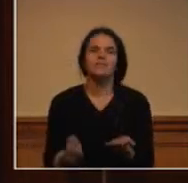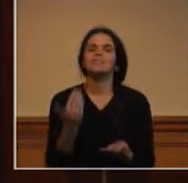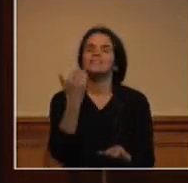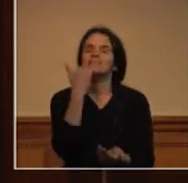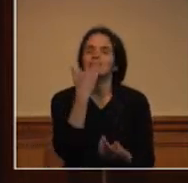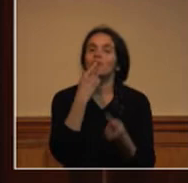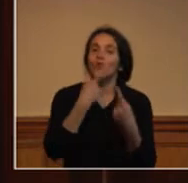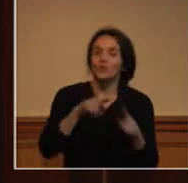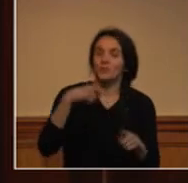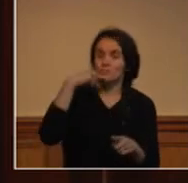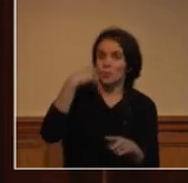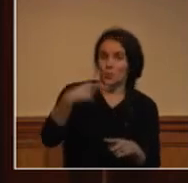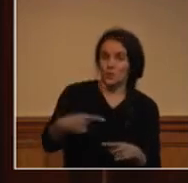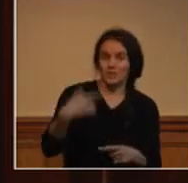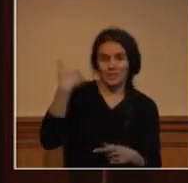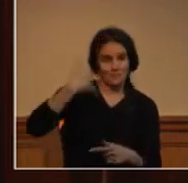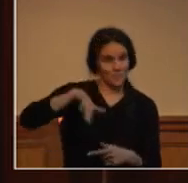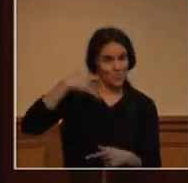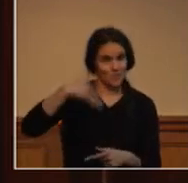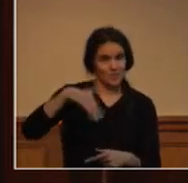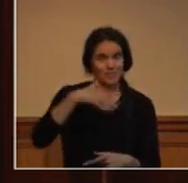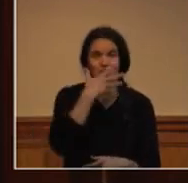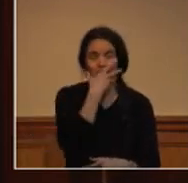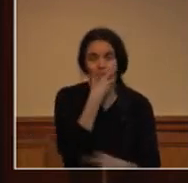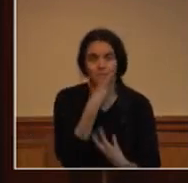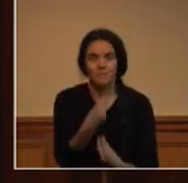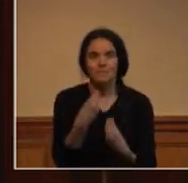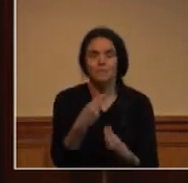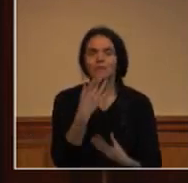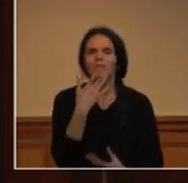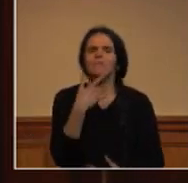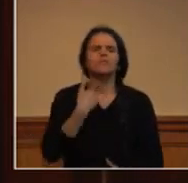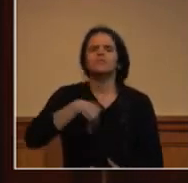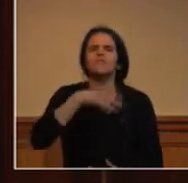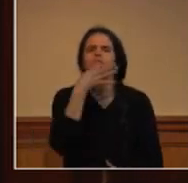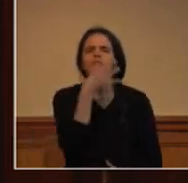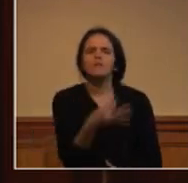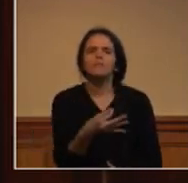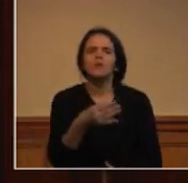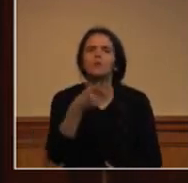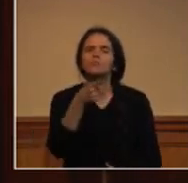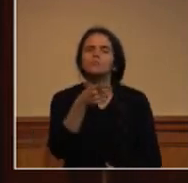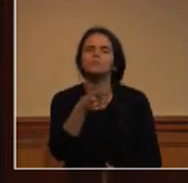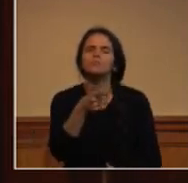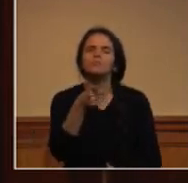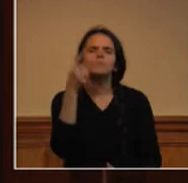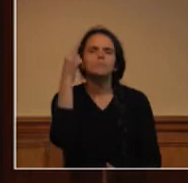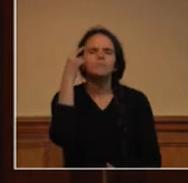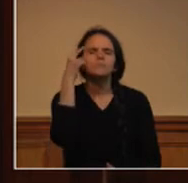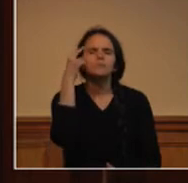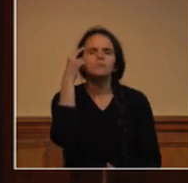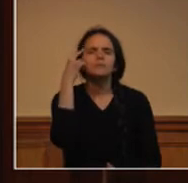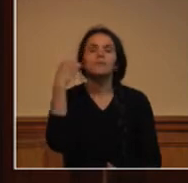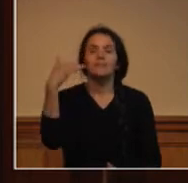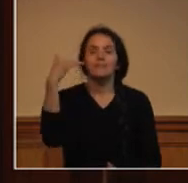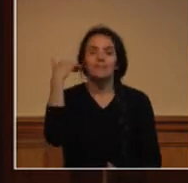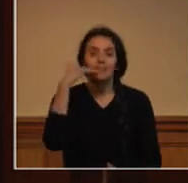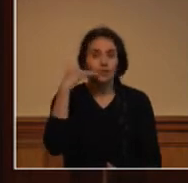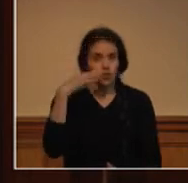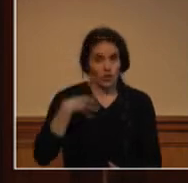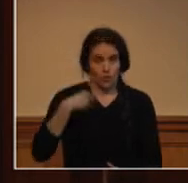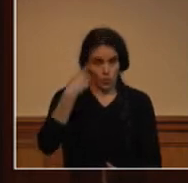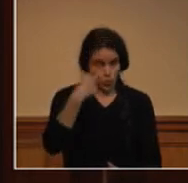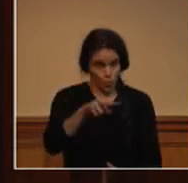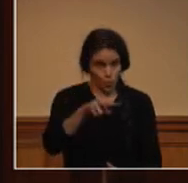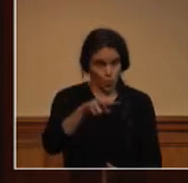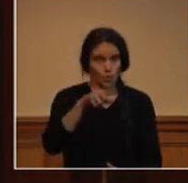que fue realmente maravillosa, porque les preguntamos, ¿hasta qué nivel educativo cree que va a